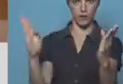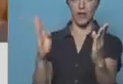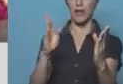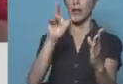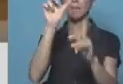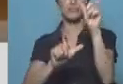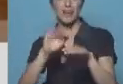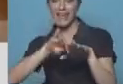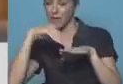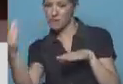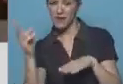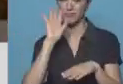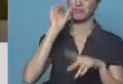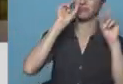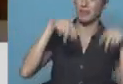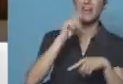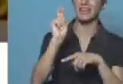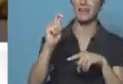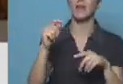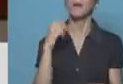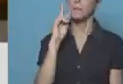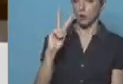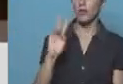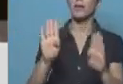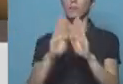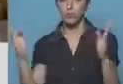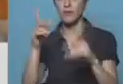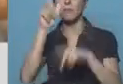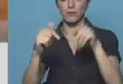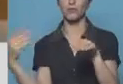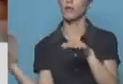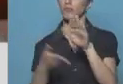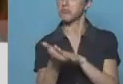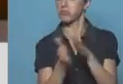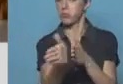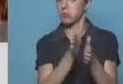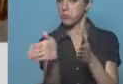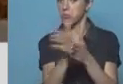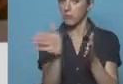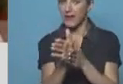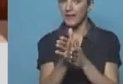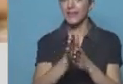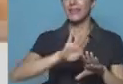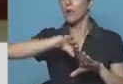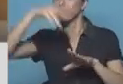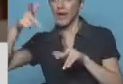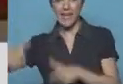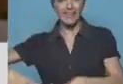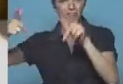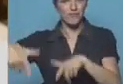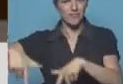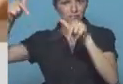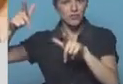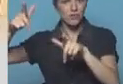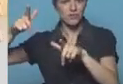salía porque estaba todo oscuro, pero vio que se abrió una puerta y que salía gente del Parlamento y de los edificios aledaños. Empezaron a